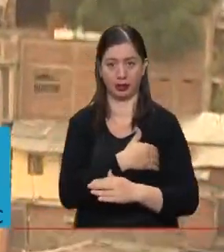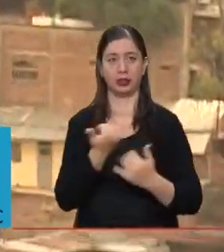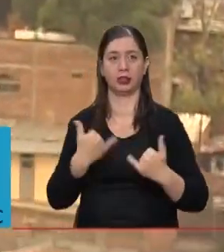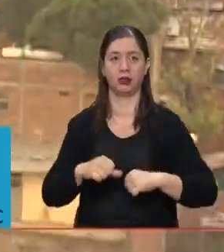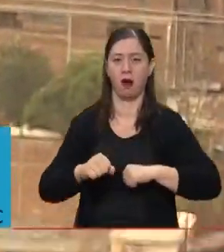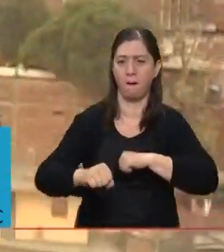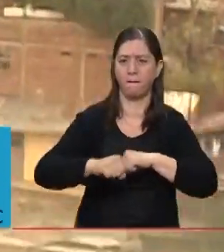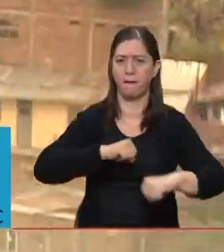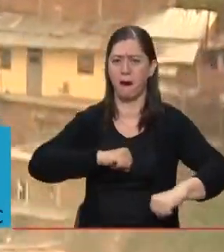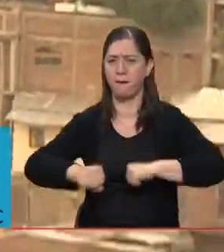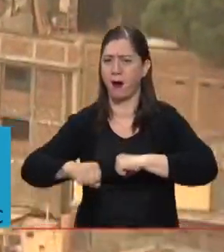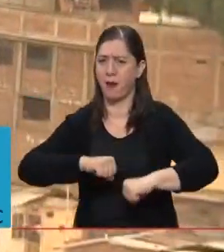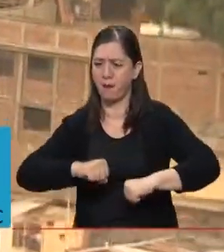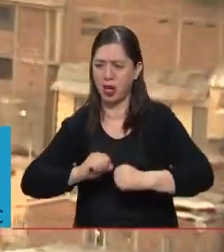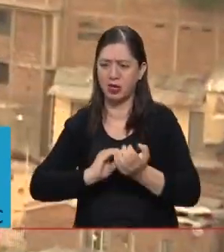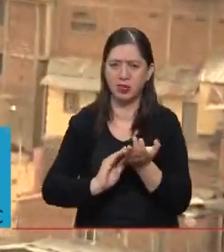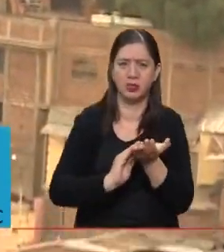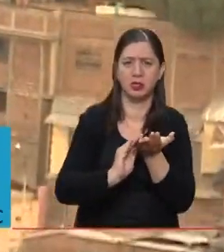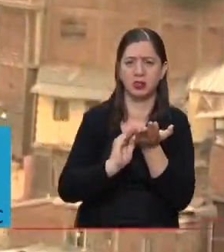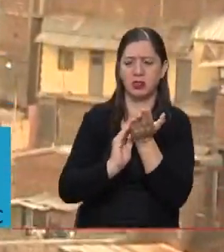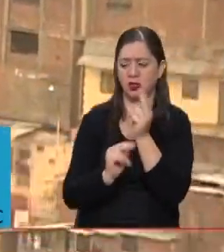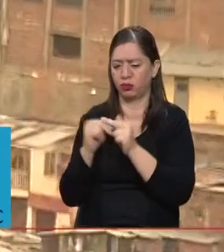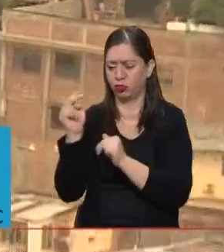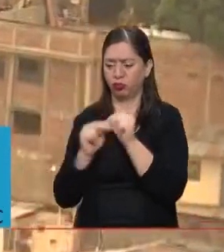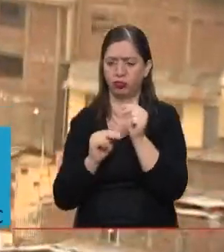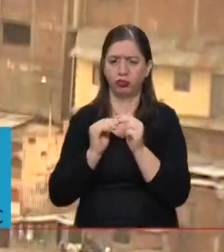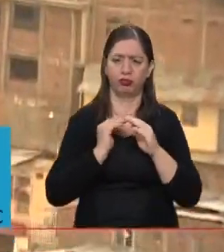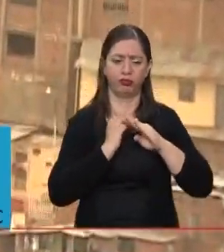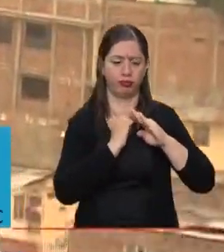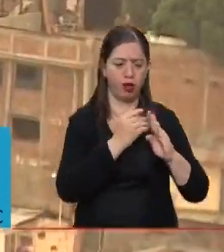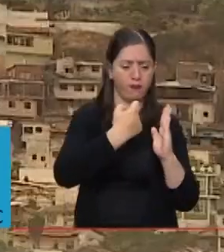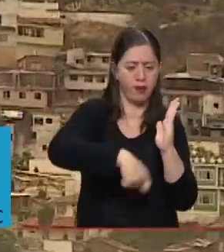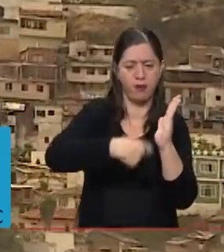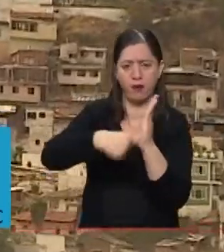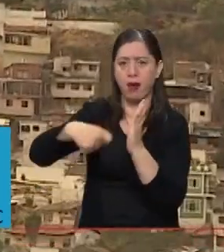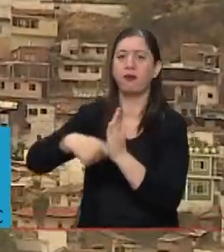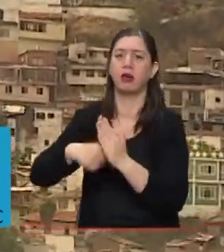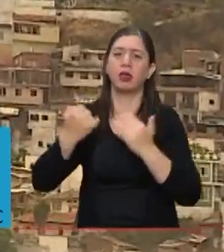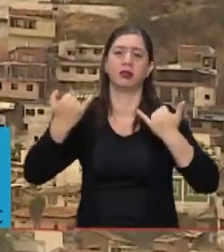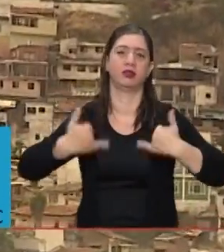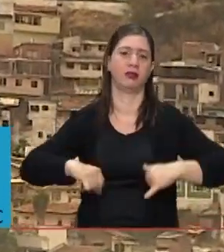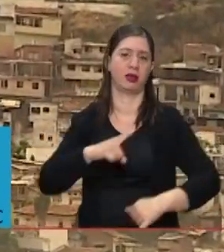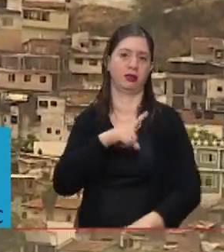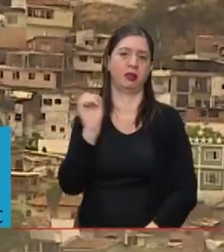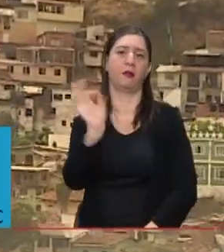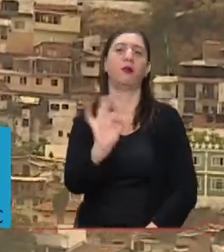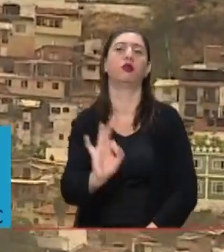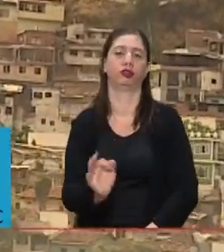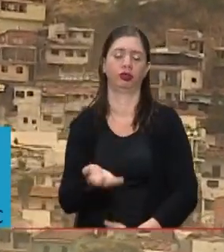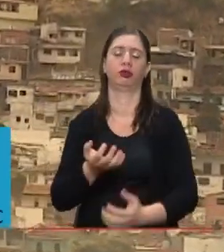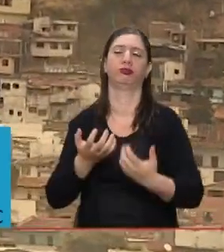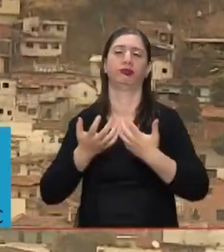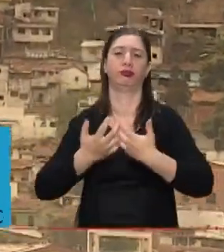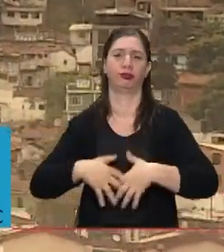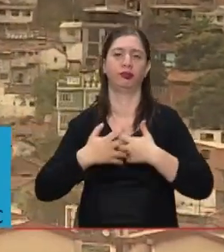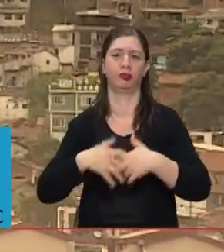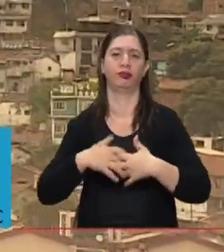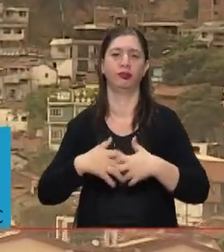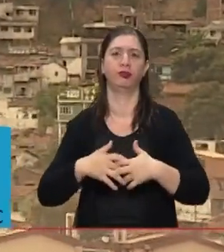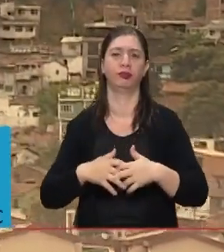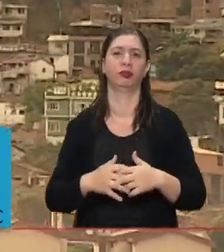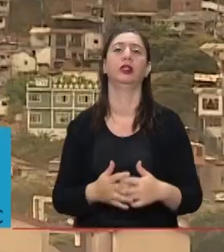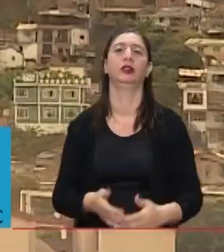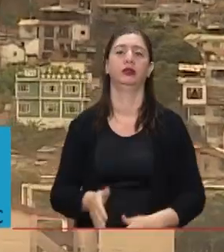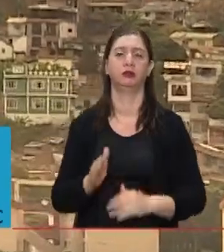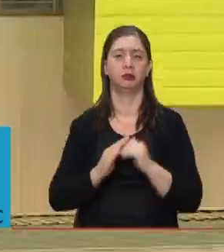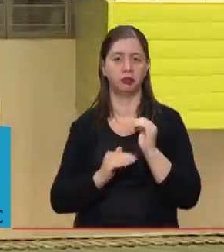los impases de reparaciones preventivas, correctivas, y hoy está funcionando 100% en una comodidad diferente